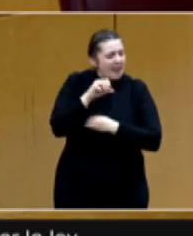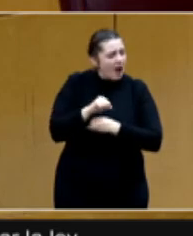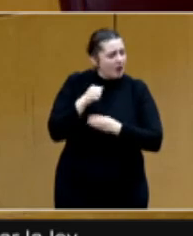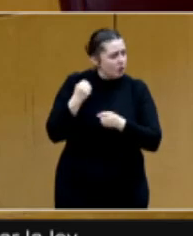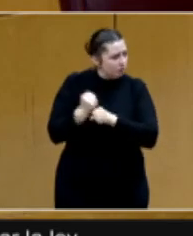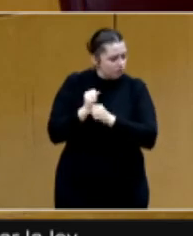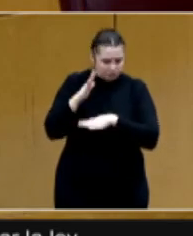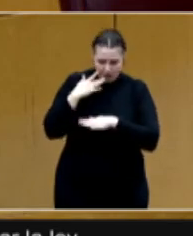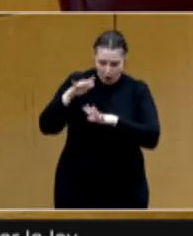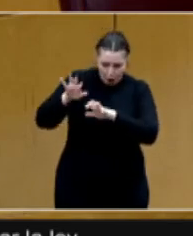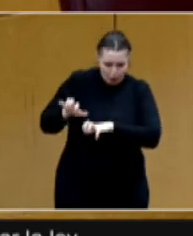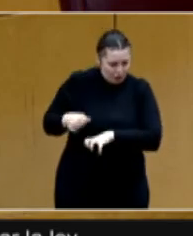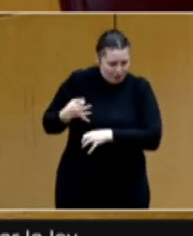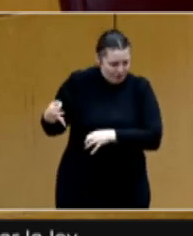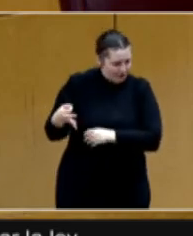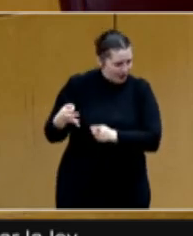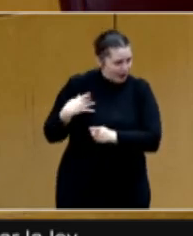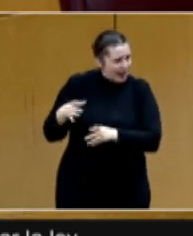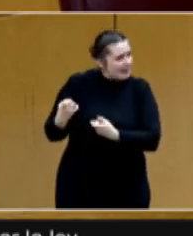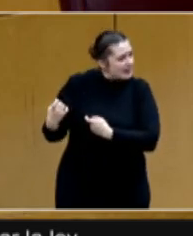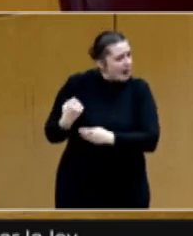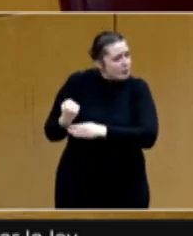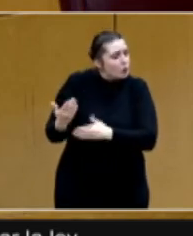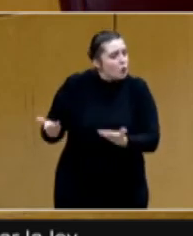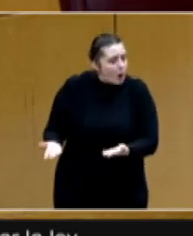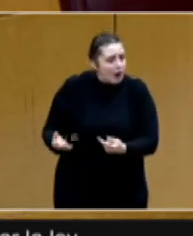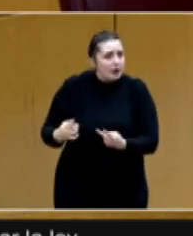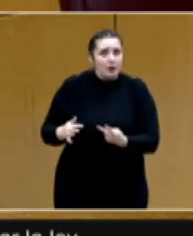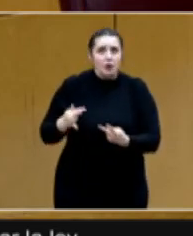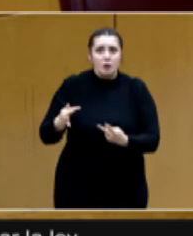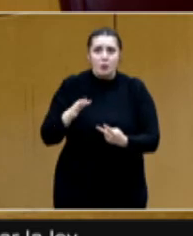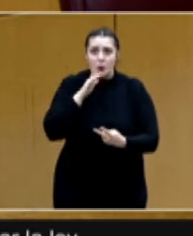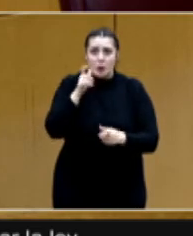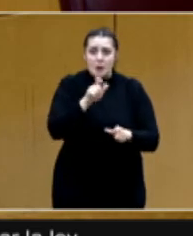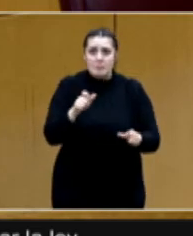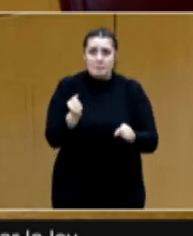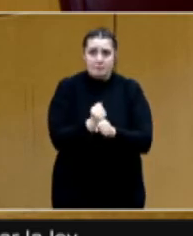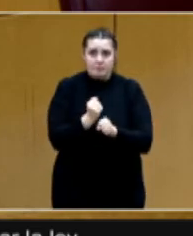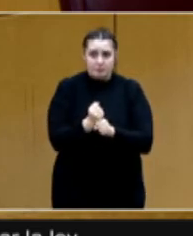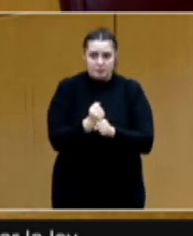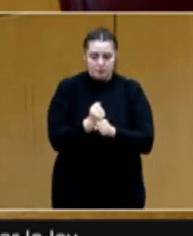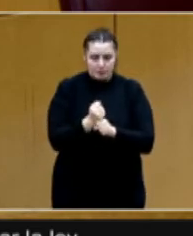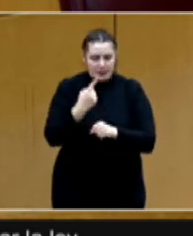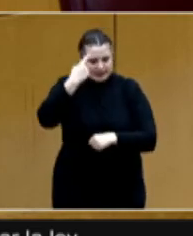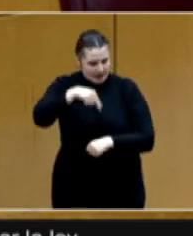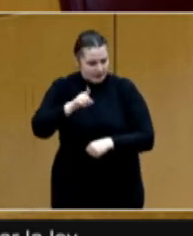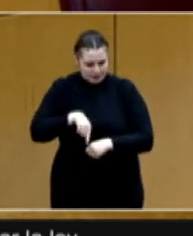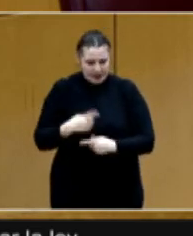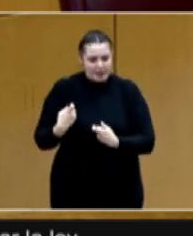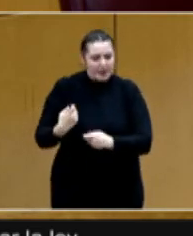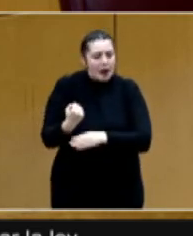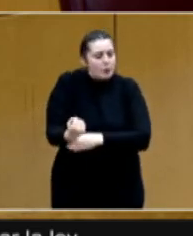conocemos bien esas necesidades de apoyo las personas con las que trabajamos conocen bien esas necesidades de apoyo